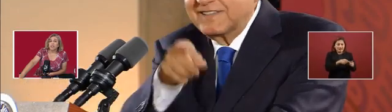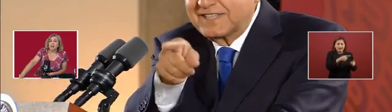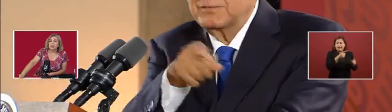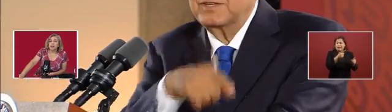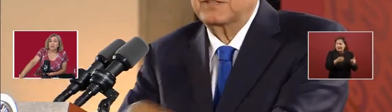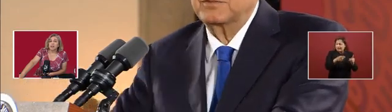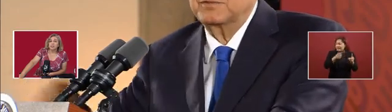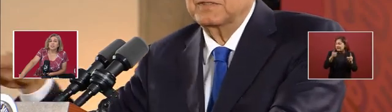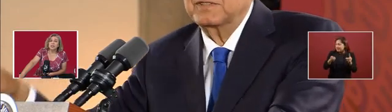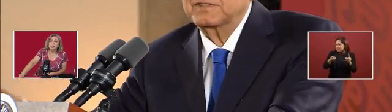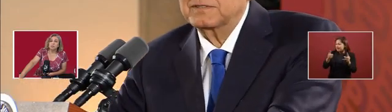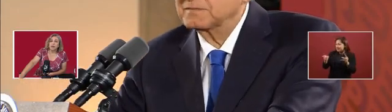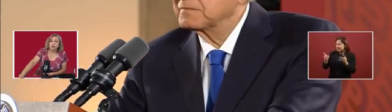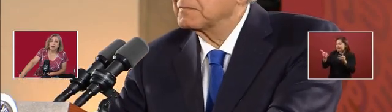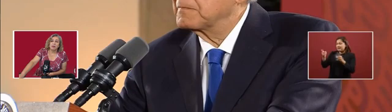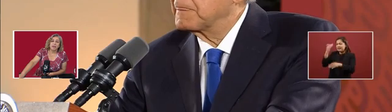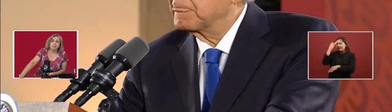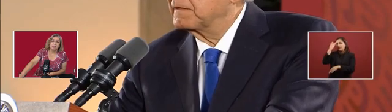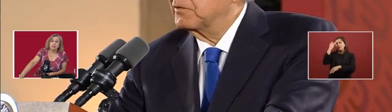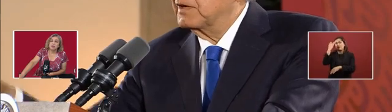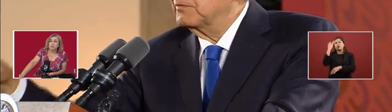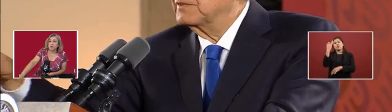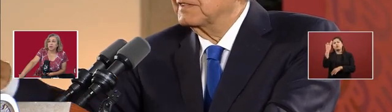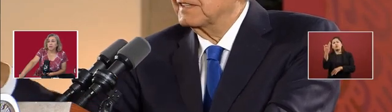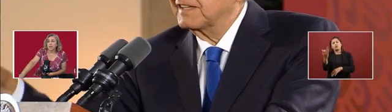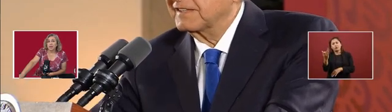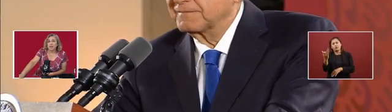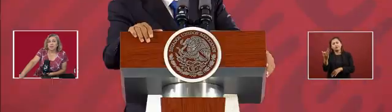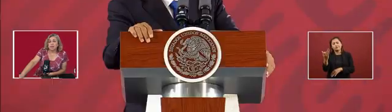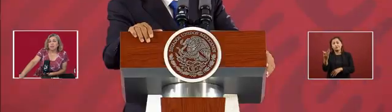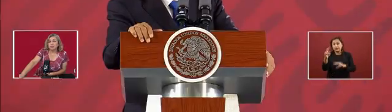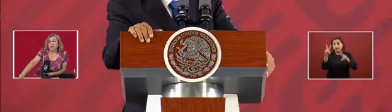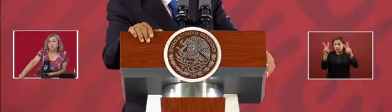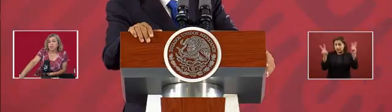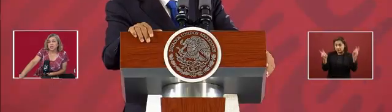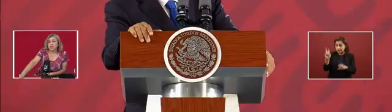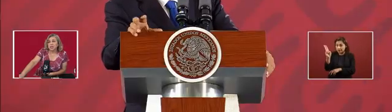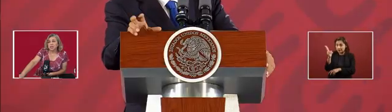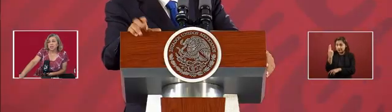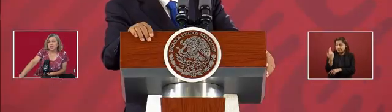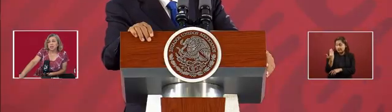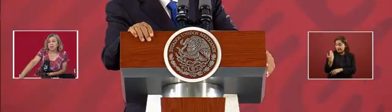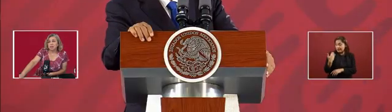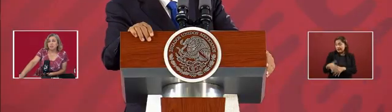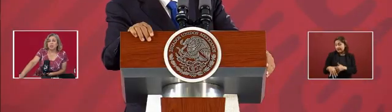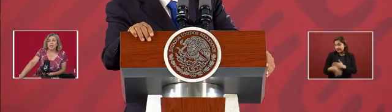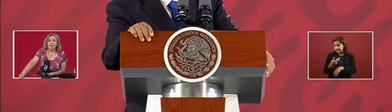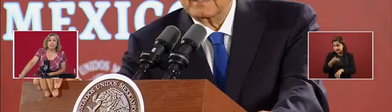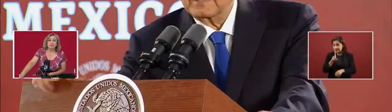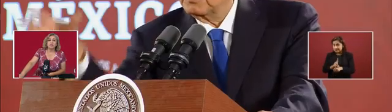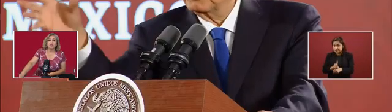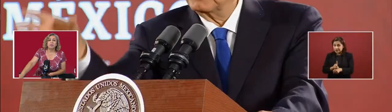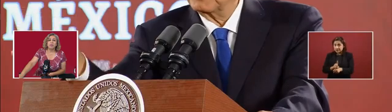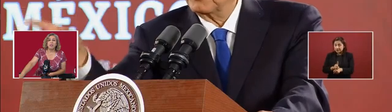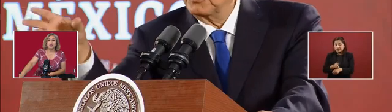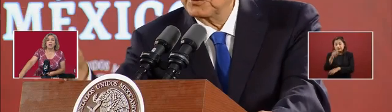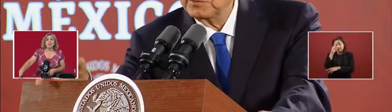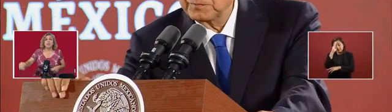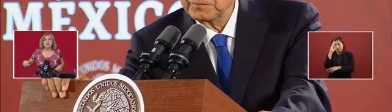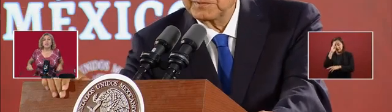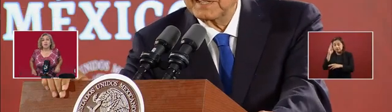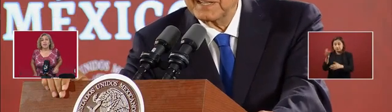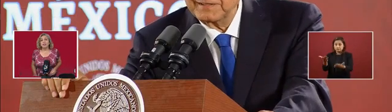question. Bueno, hay una manifestación. There's a Afuera de los manifestation telefonistas, a quienes les intenta which dividir la are